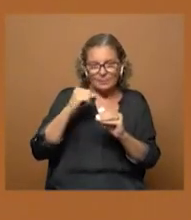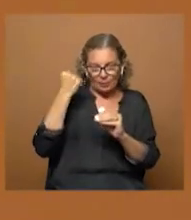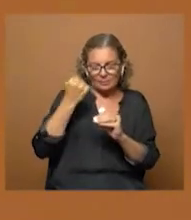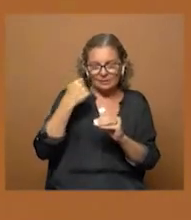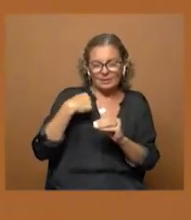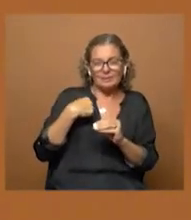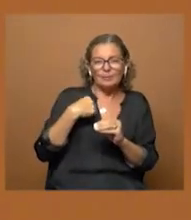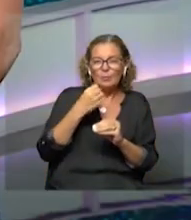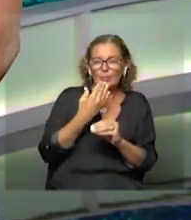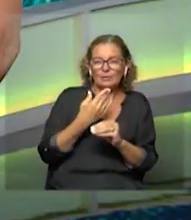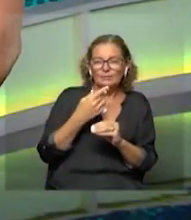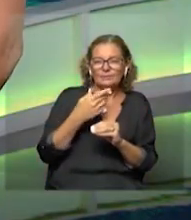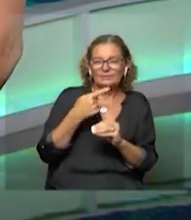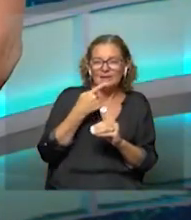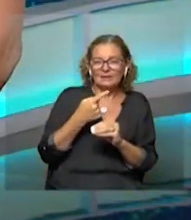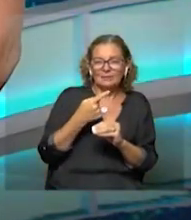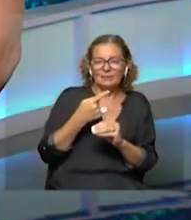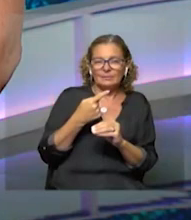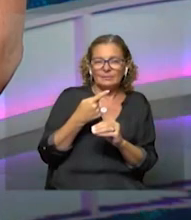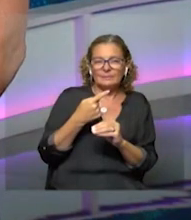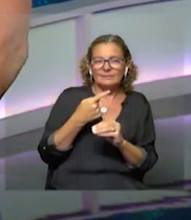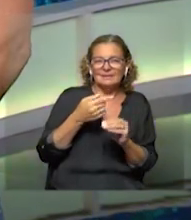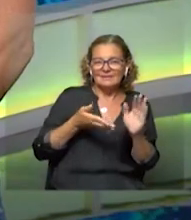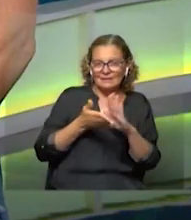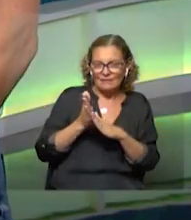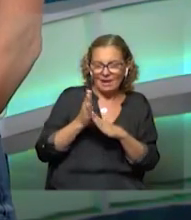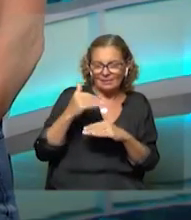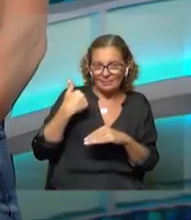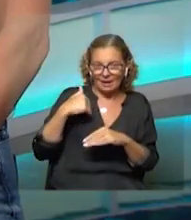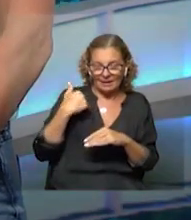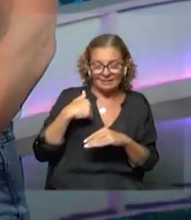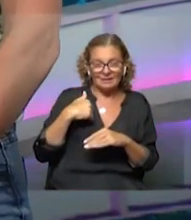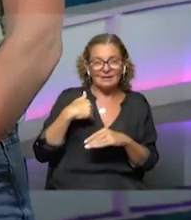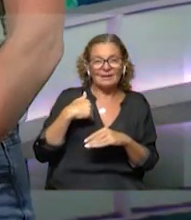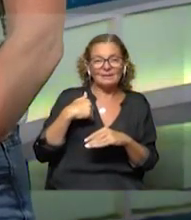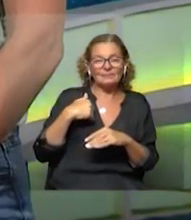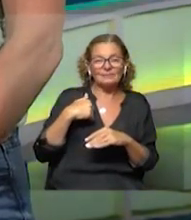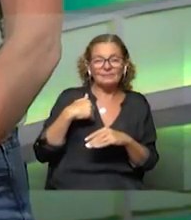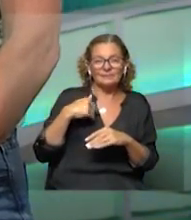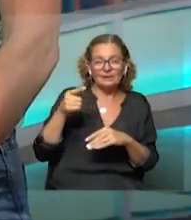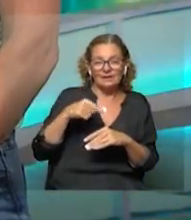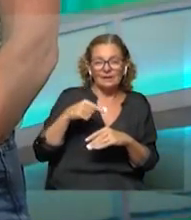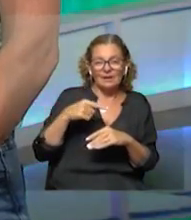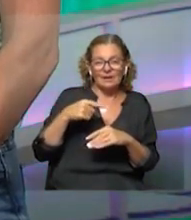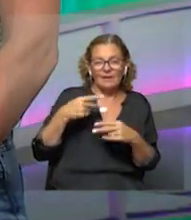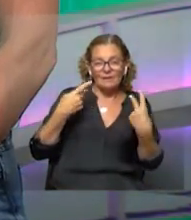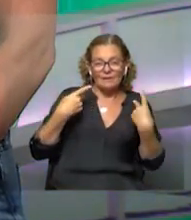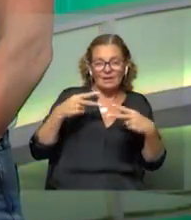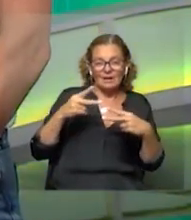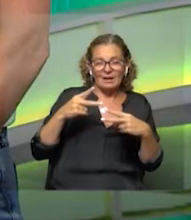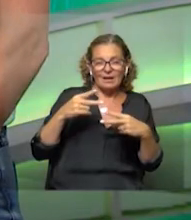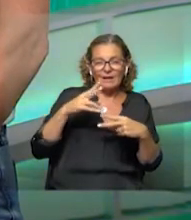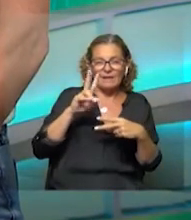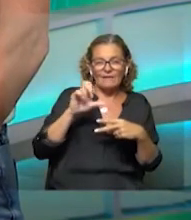buenísimo tenemos bien que lo comentaste tenemos te vas para el cosquín Argentina que acá viaja la vela viajando te va a